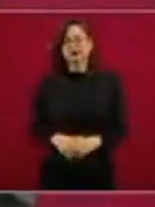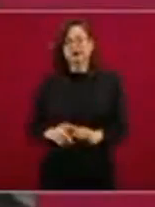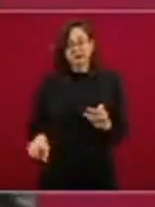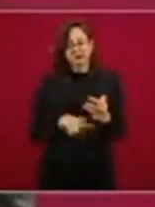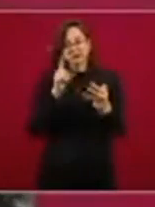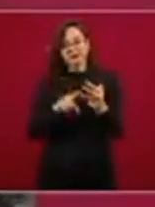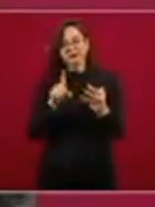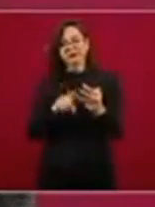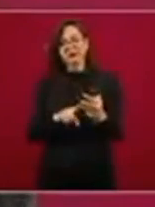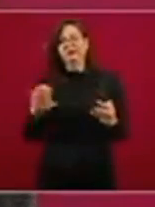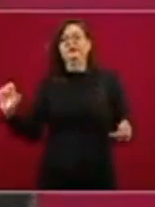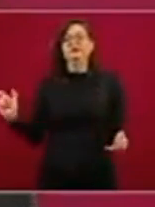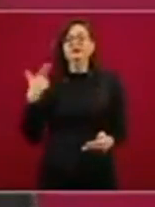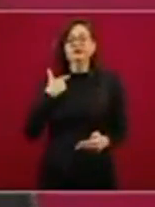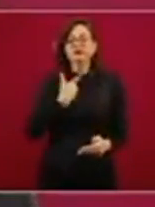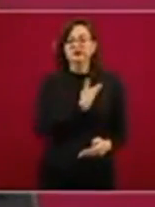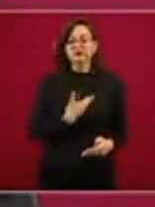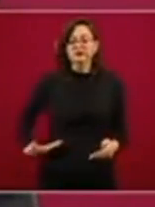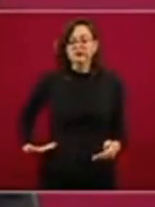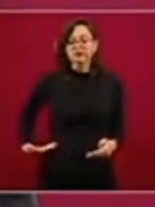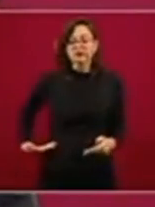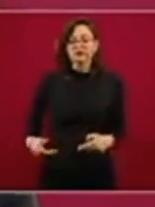Caso de los expresidentes,